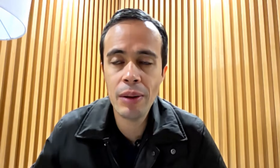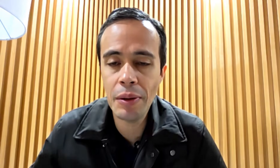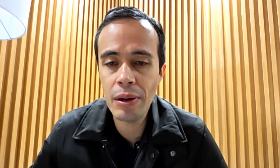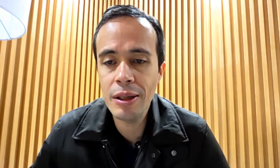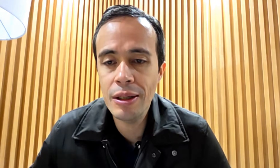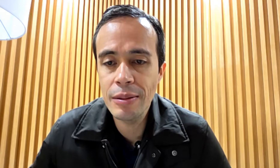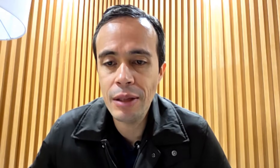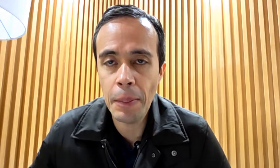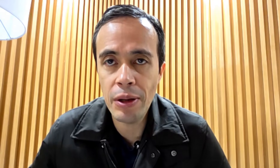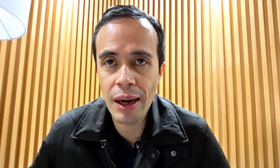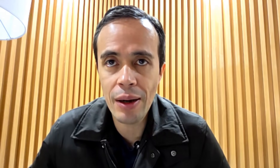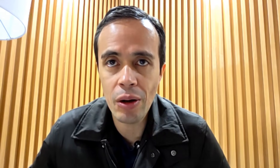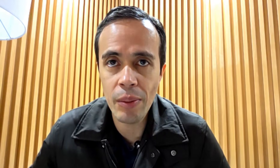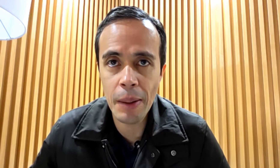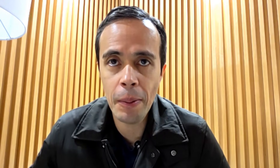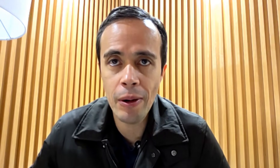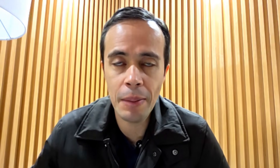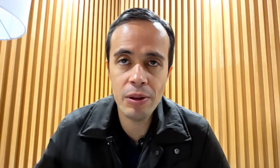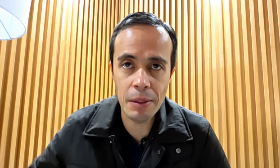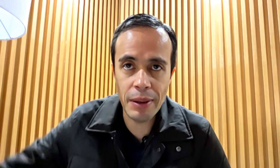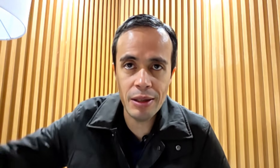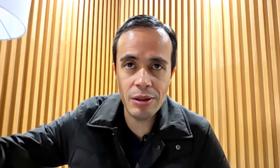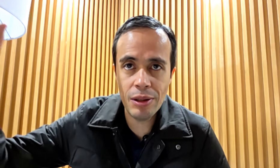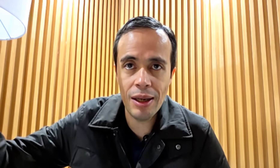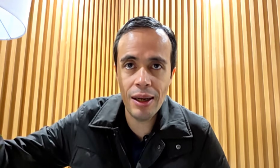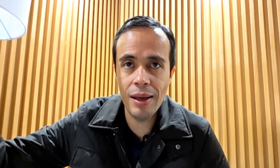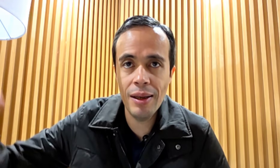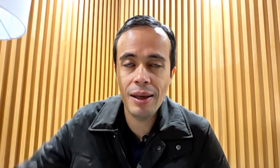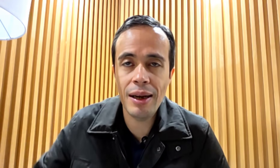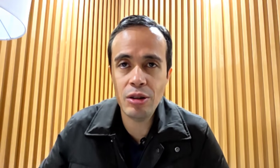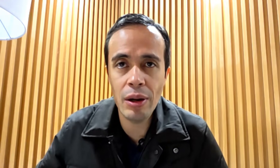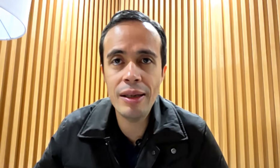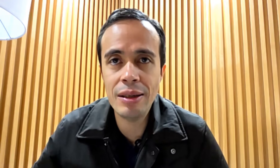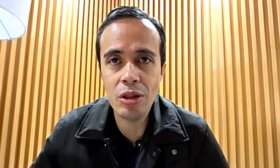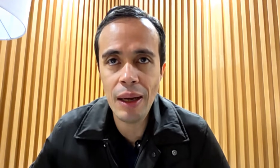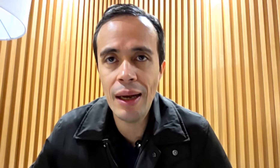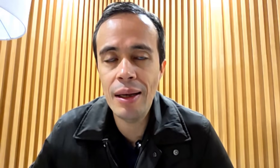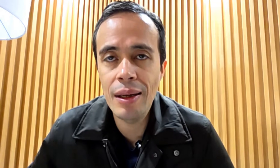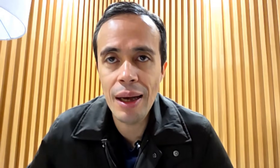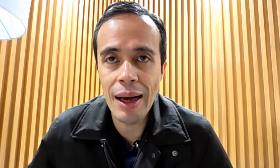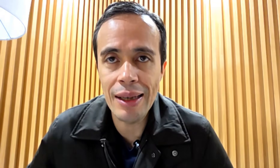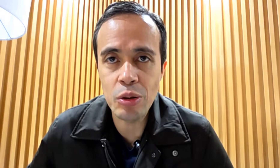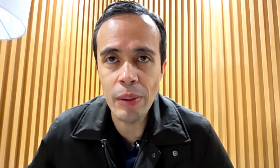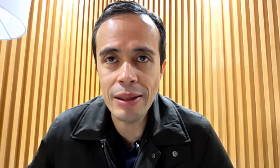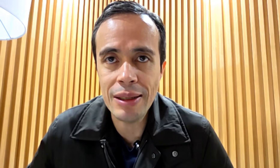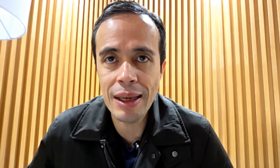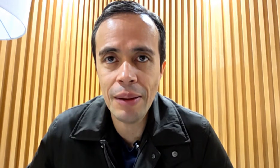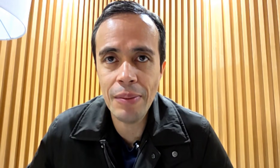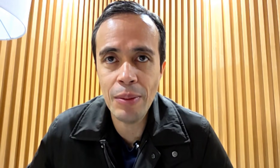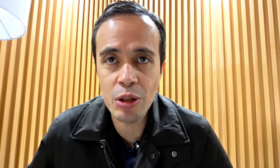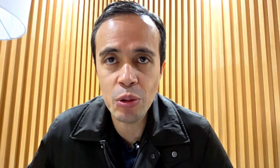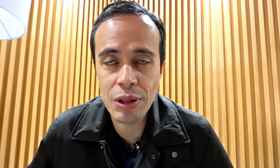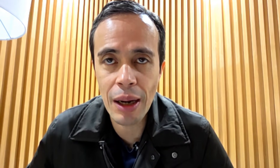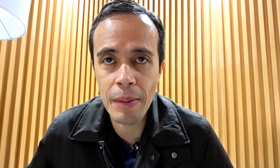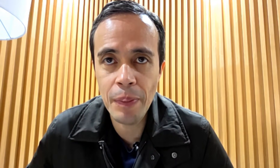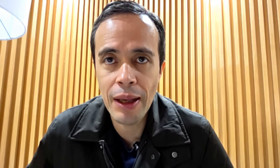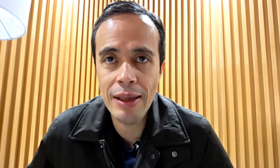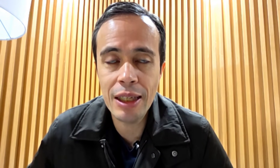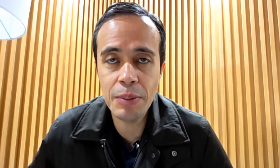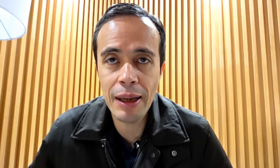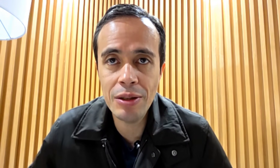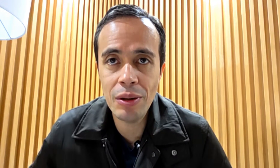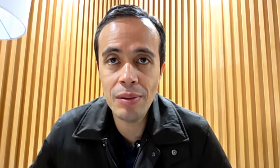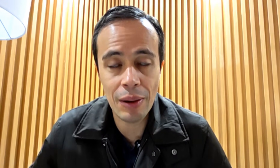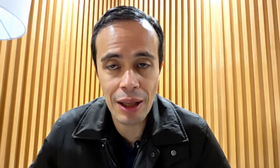López Obrador, de apoyar a la economía popular, pues el precio de la gasolina se nos va a las nubes. Así que vamos a escuchar